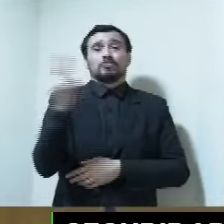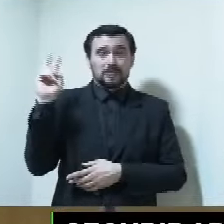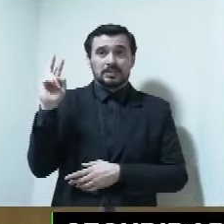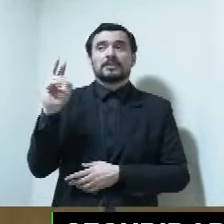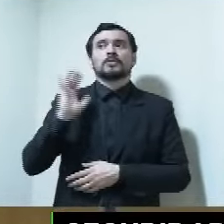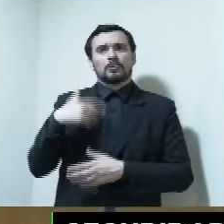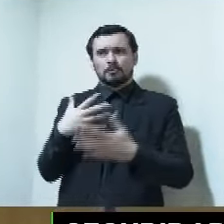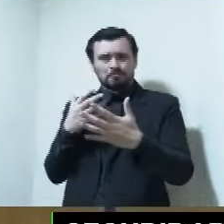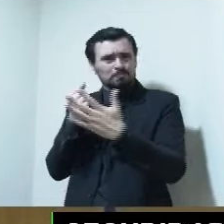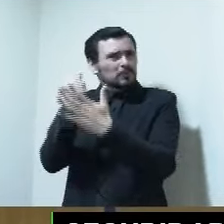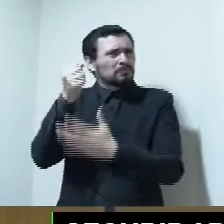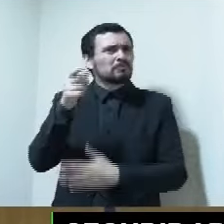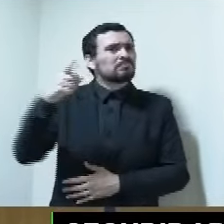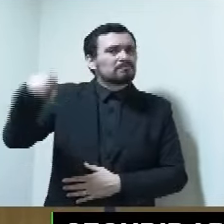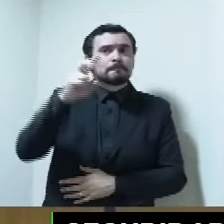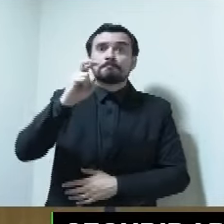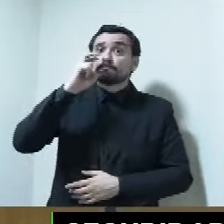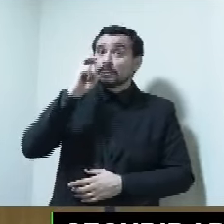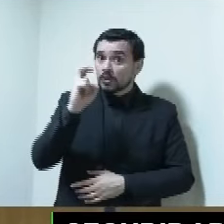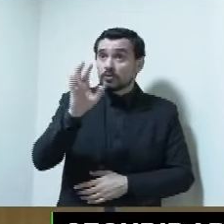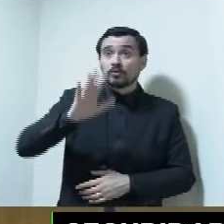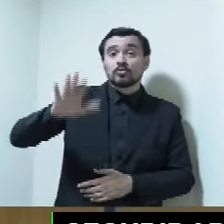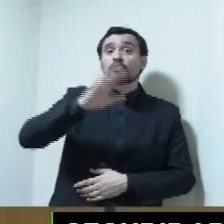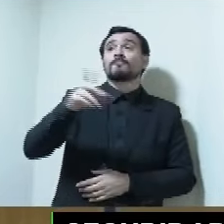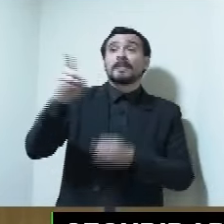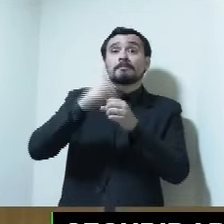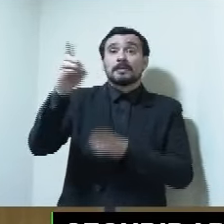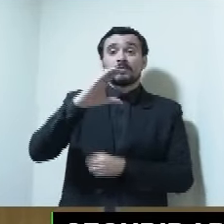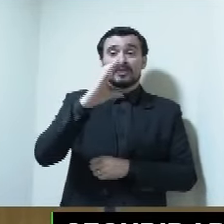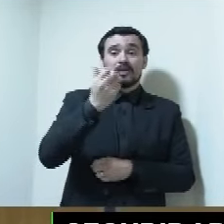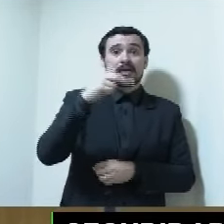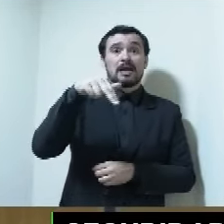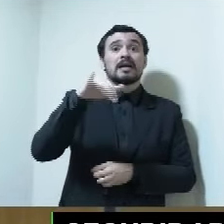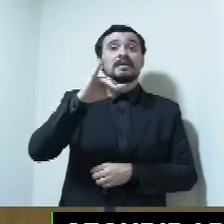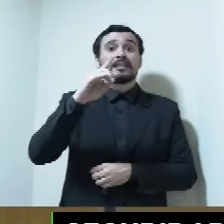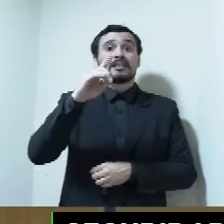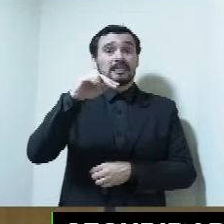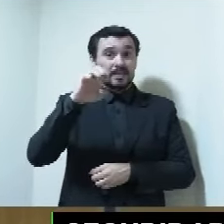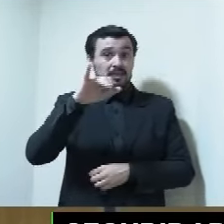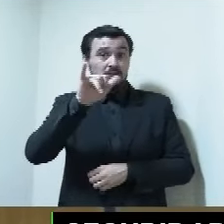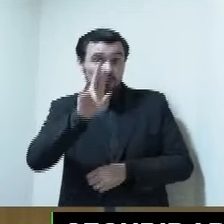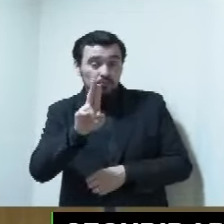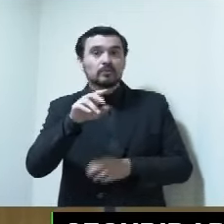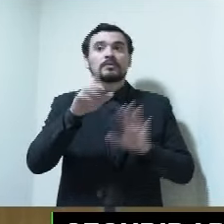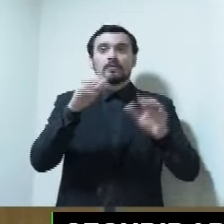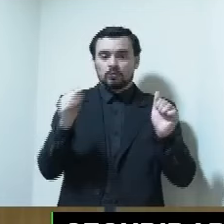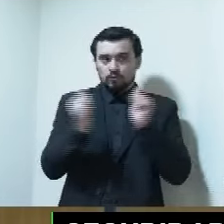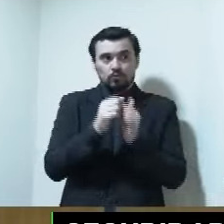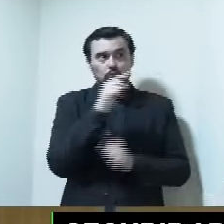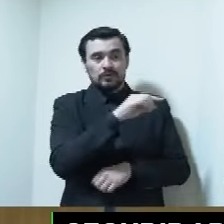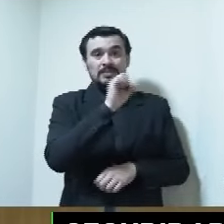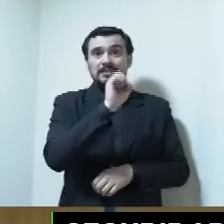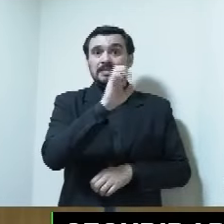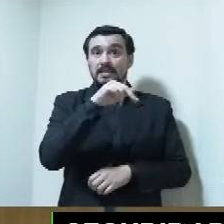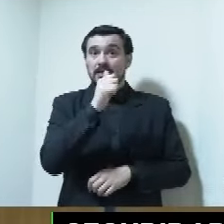un golpe a un grupo criminal muy peligroso en el departamento de Canindeyú a través de un trabajo conjunto entre la SENAT y la Fuerza de Tarea